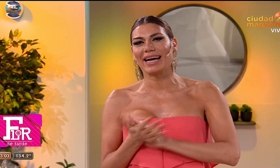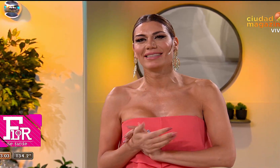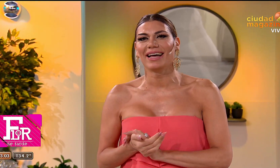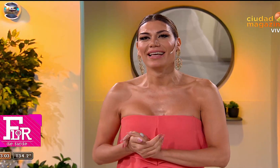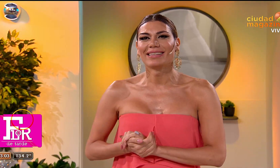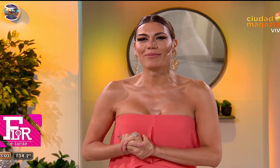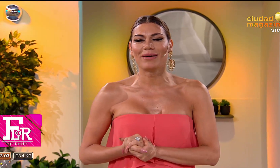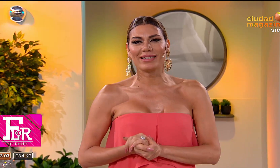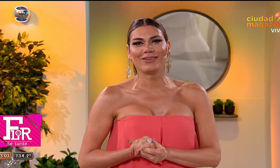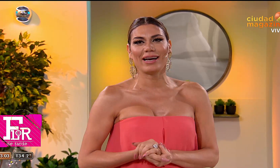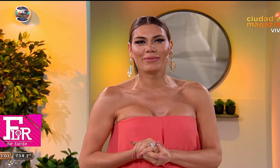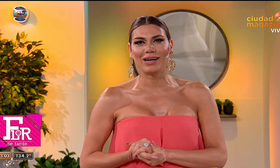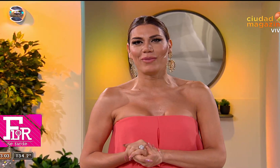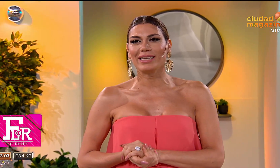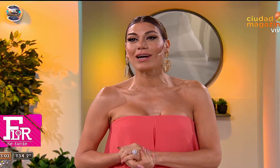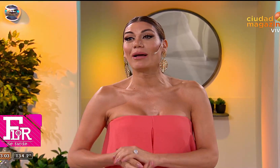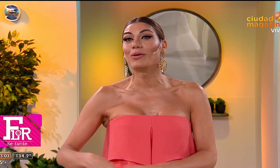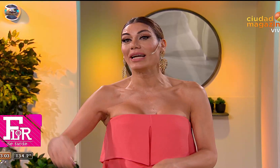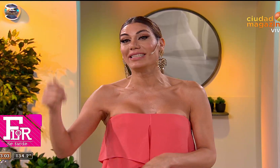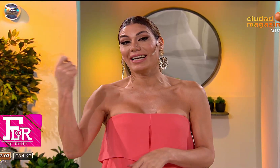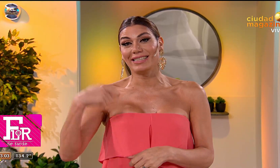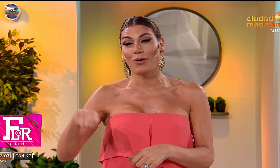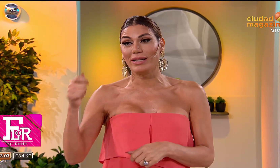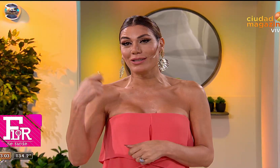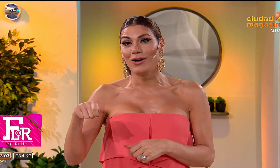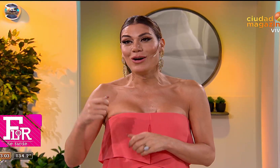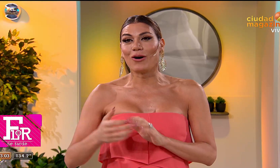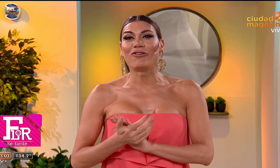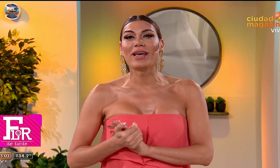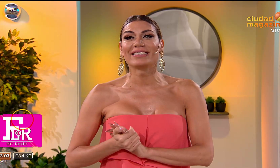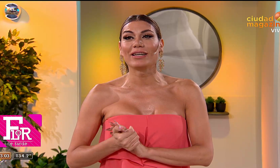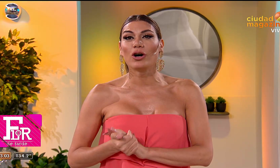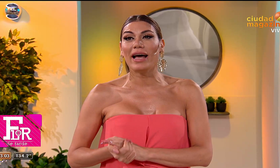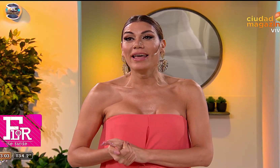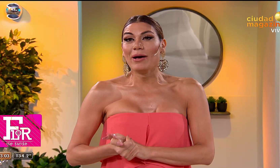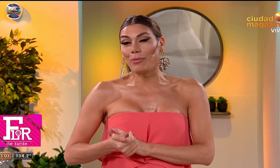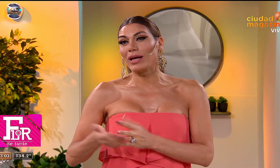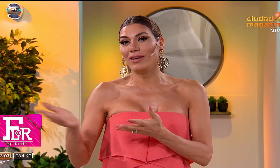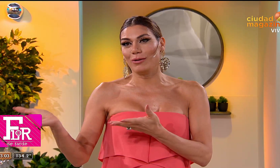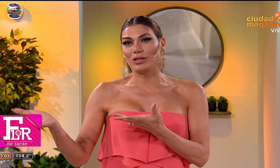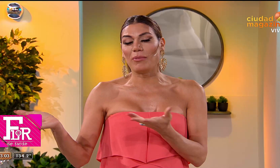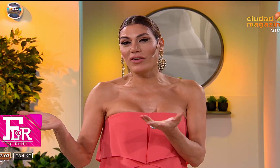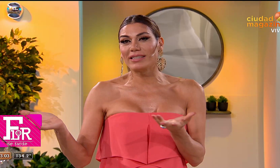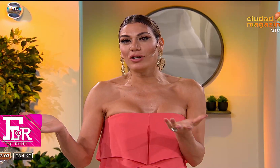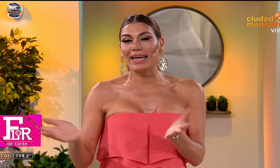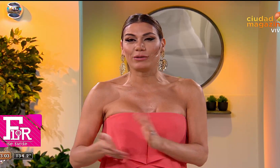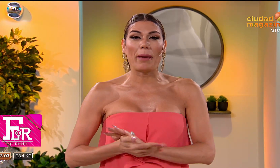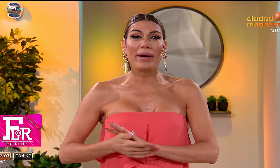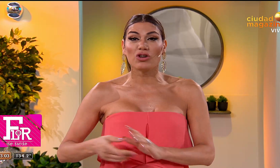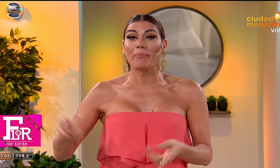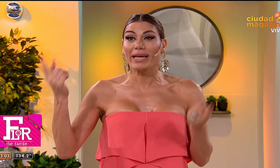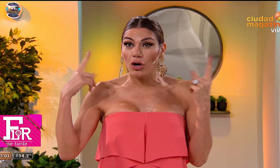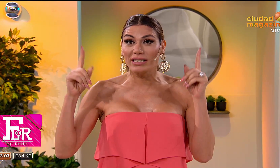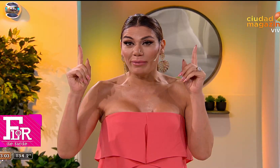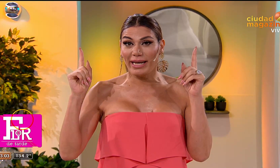me encanta. También a Marcelo Jai, que me está acompañando. Está con la peluca de Tita, que ni te cuento. Con Fabián Sigona, porque lo llamó Fabián Sigona, que es un